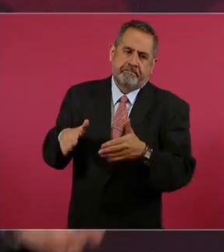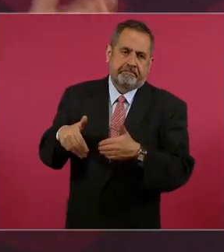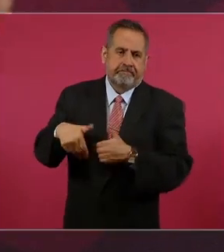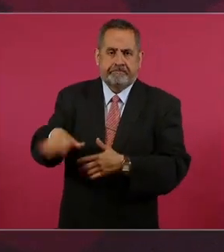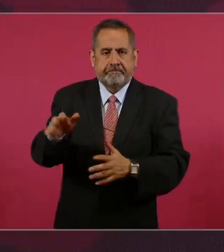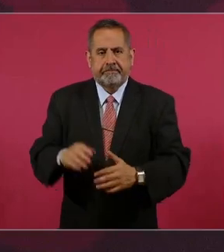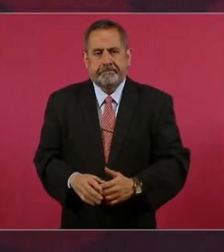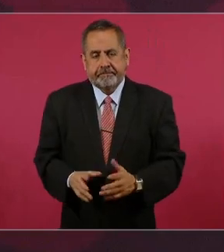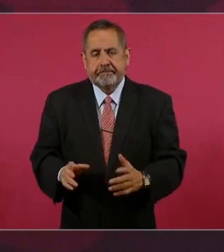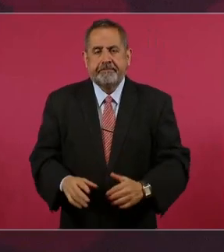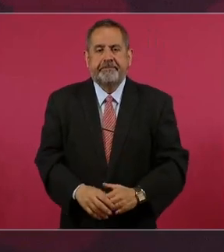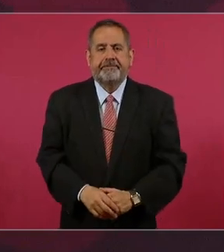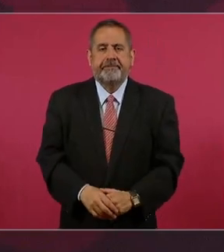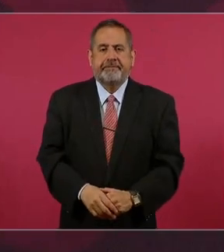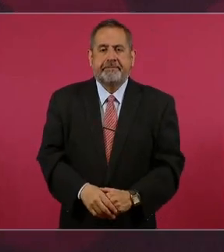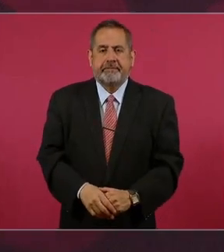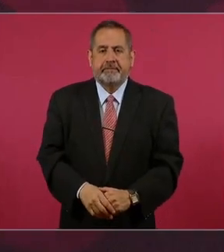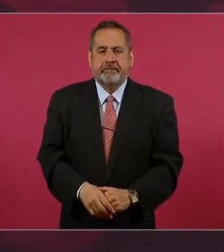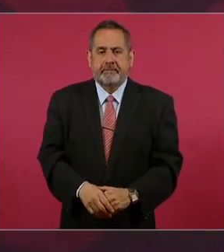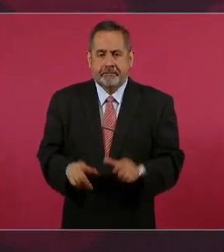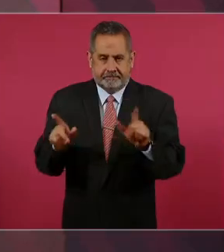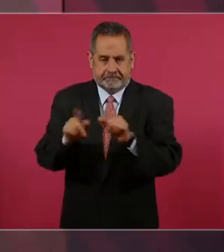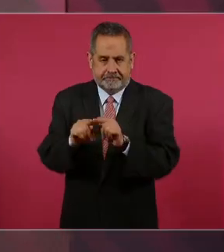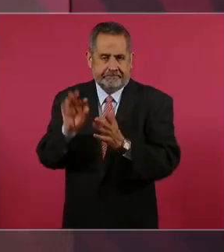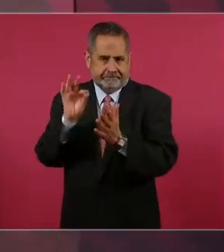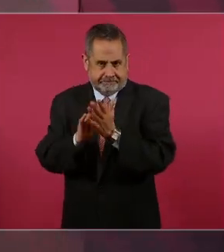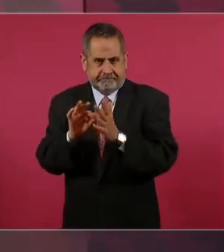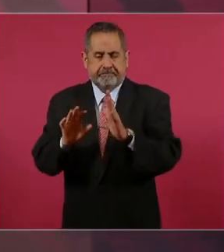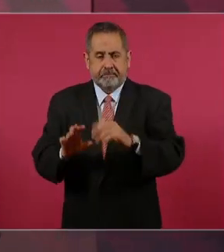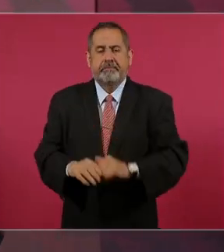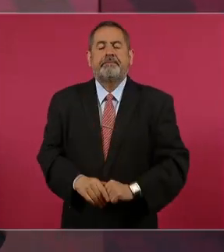Bueno, cierro el paréntesis.